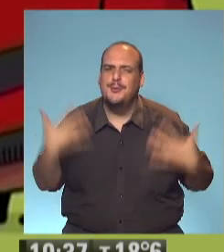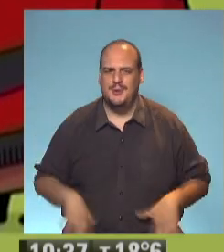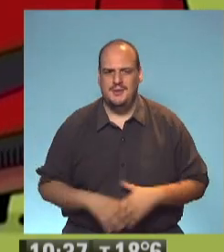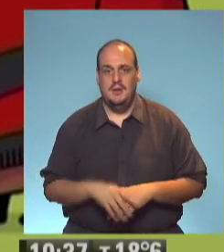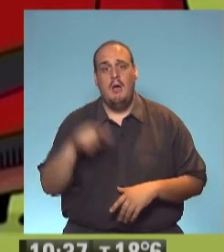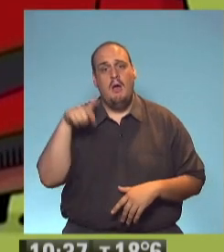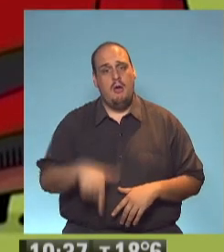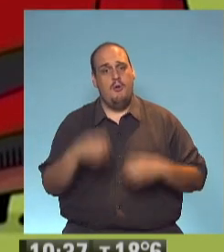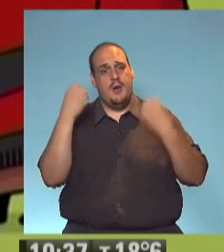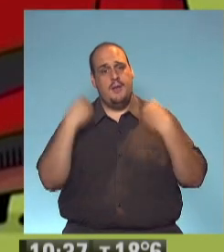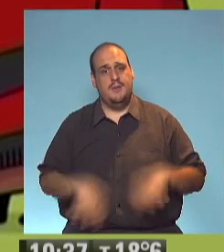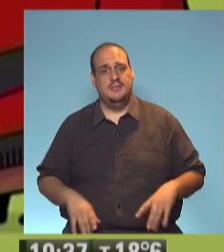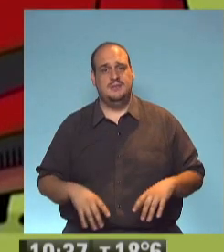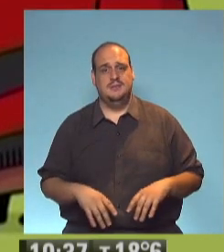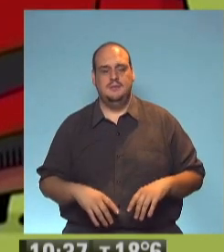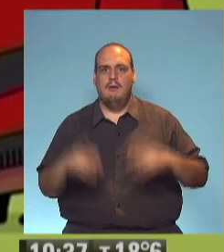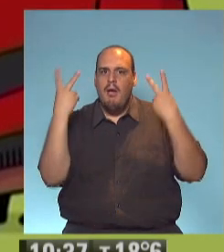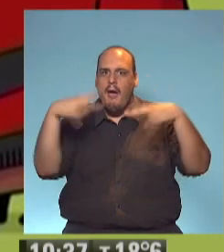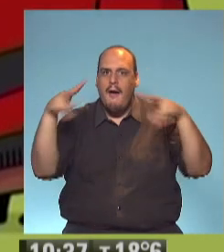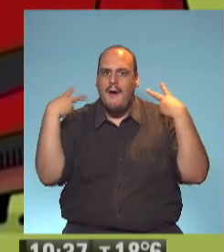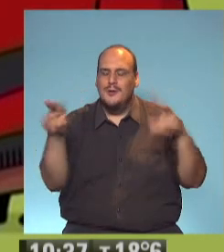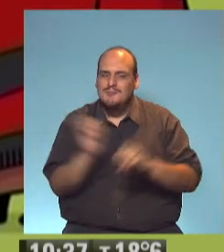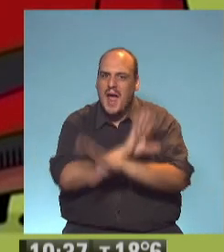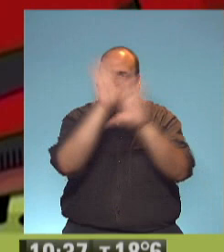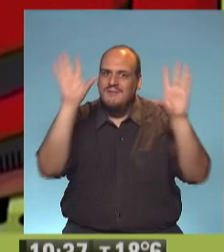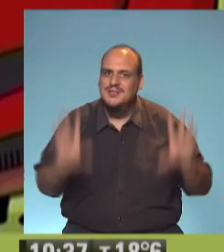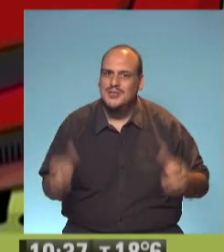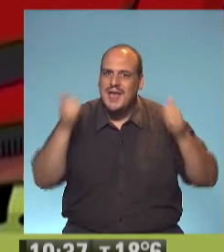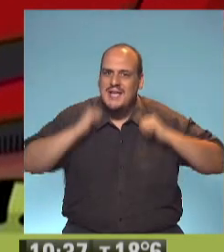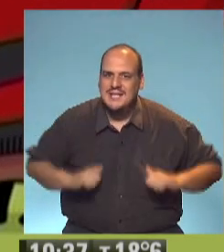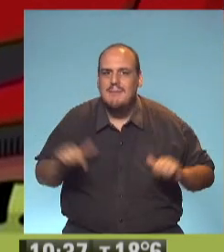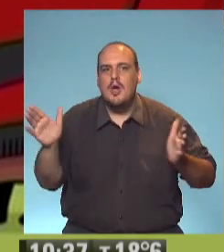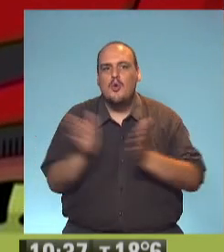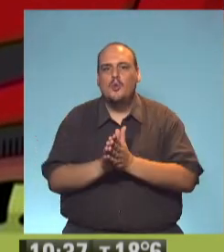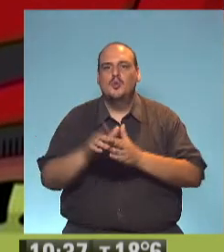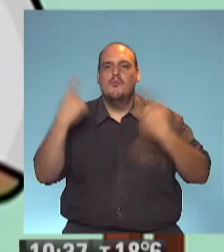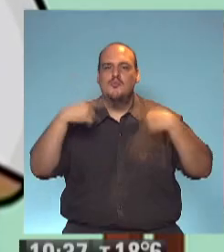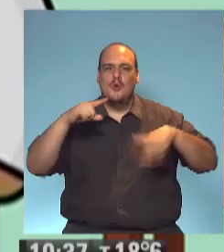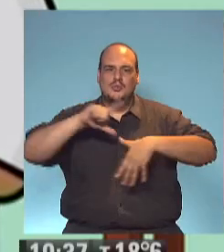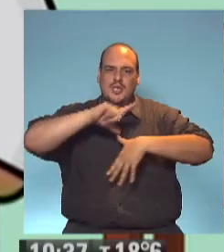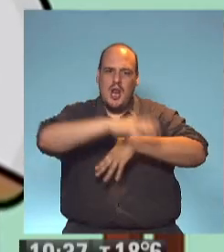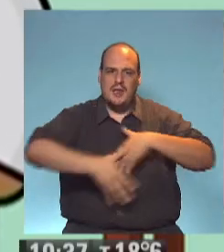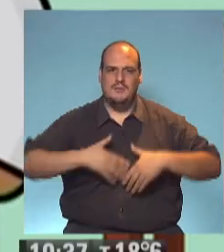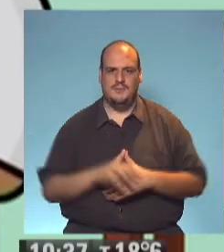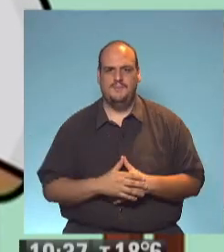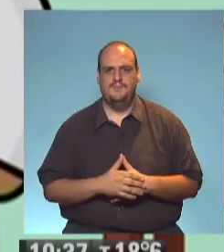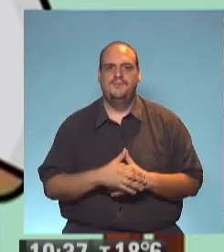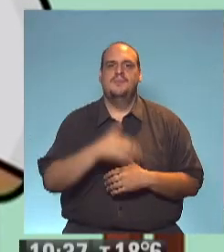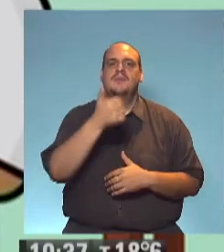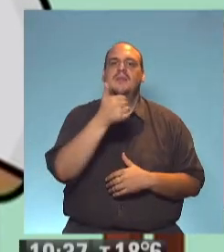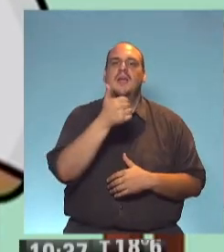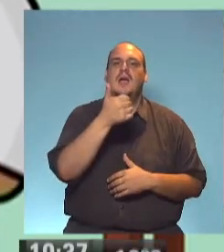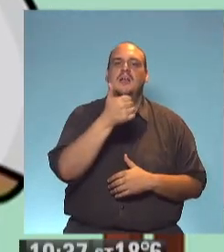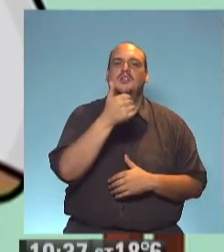Aquí comienza la asombrosa excursión de Samba. Con los músicos latinoamericanos. Atahualpa